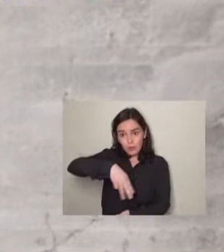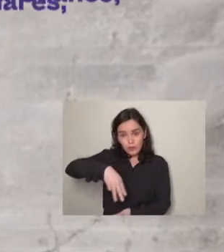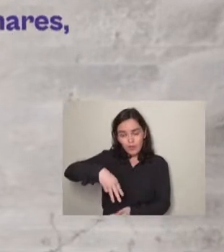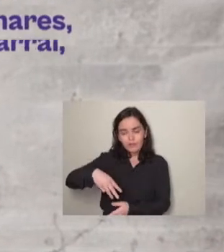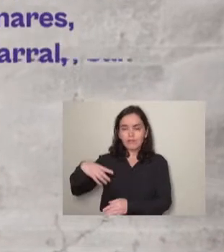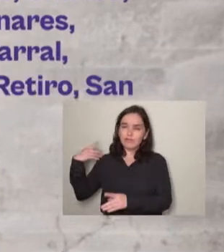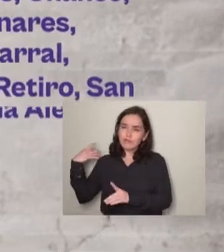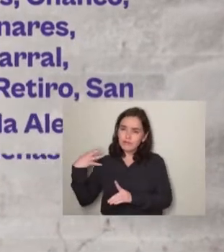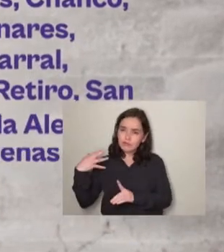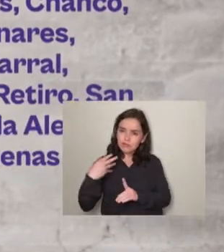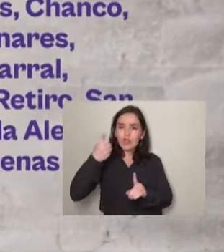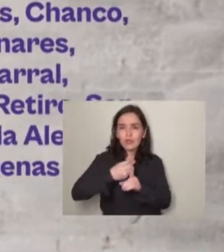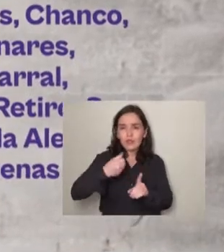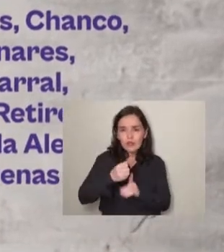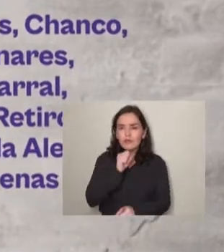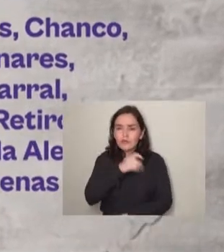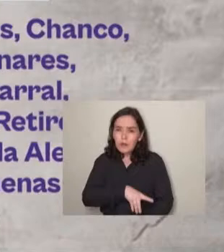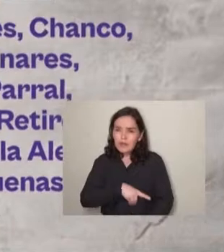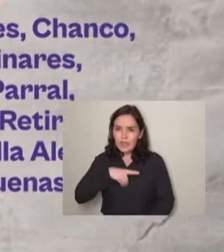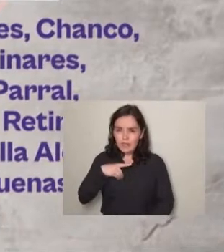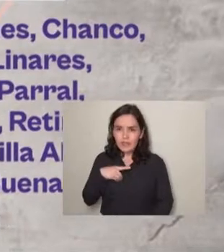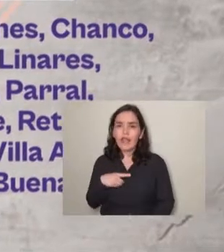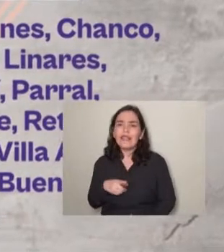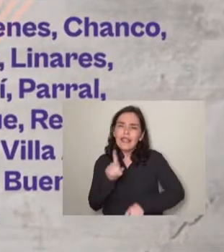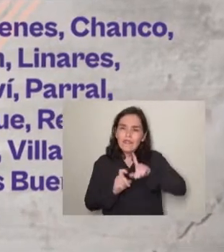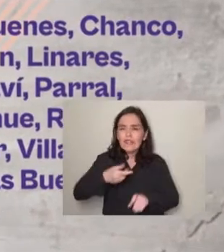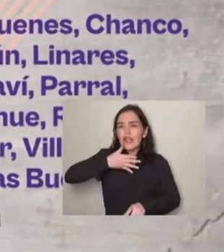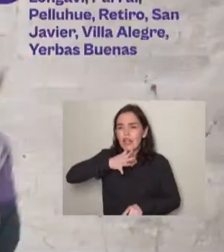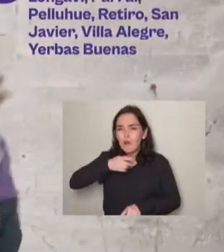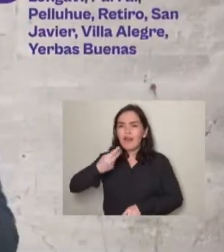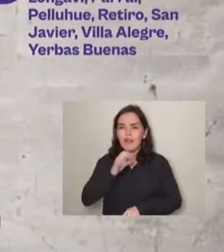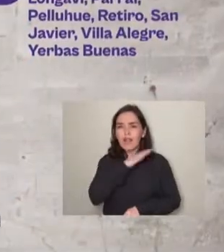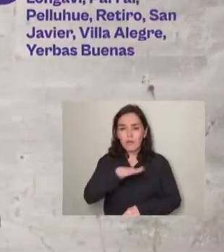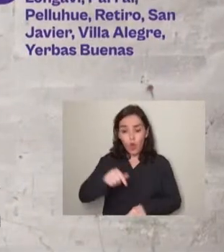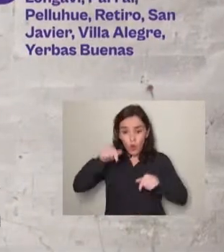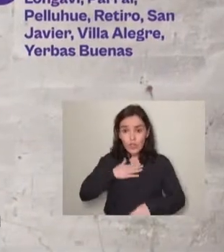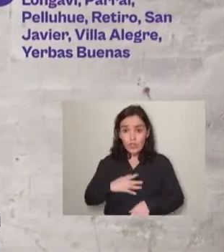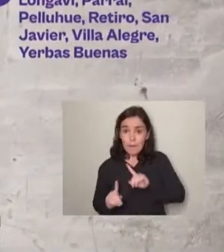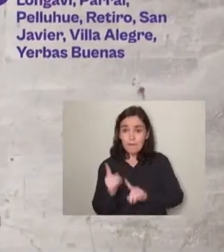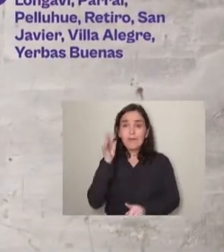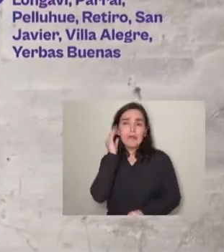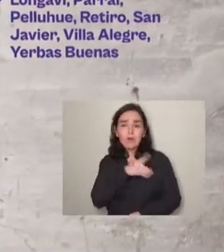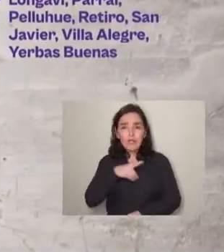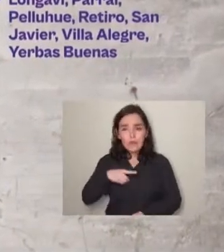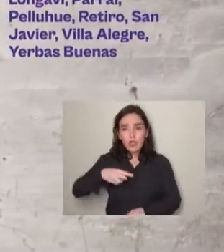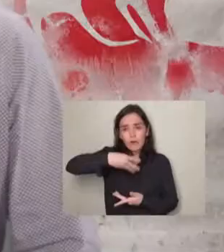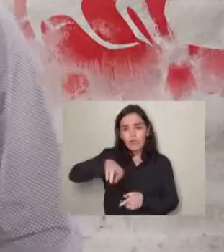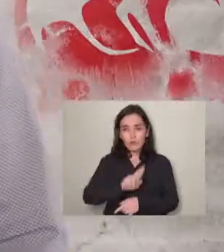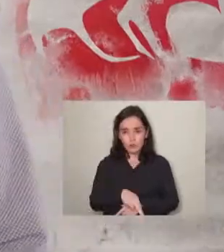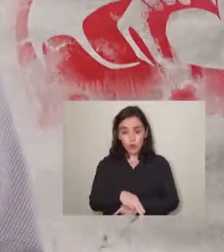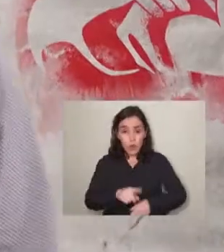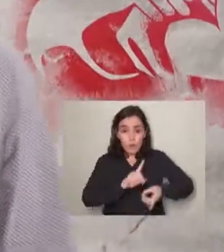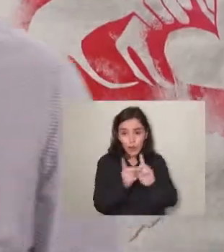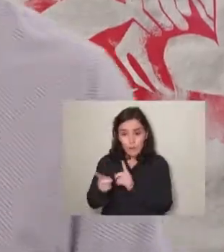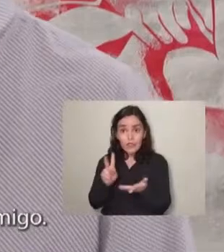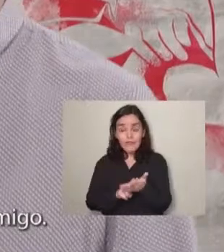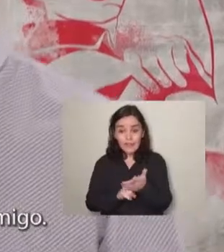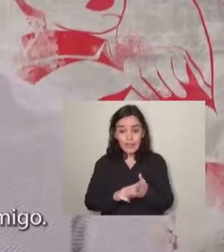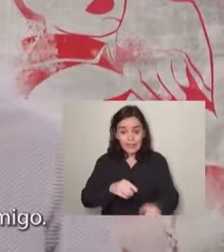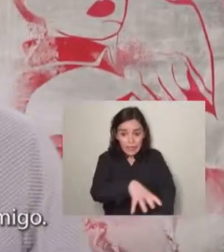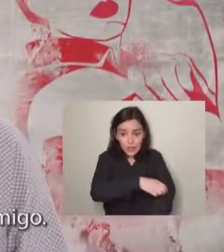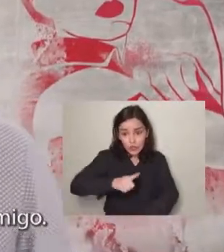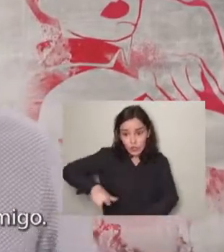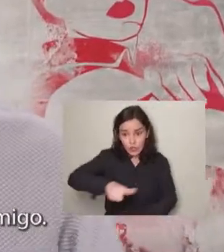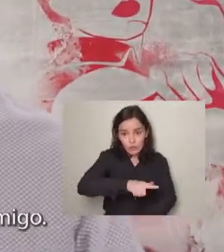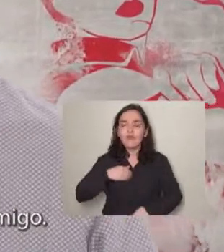soy maulina y llevo años luchando por la vejez digna y por la defensa del agua para el campo hoy busco ser la primera mujer diputada del maule por cambios reales en la